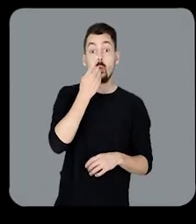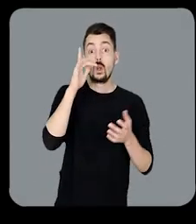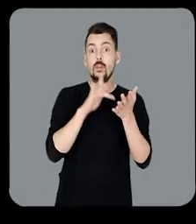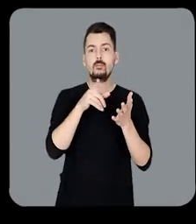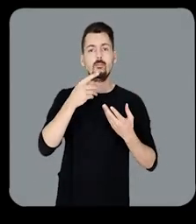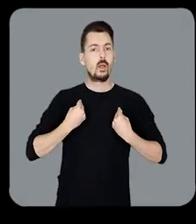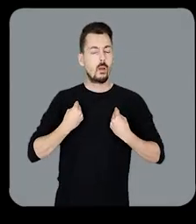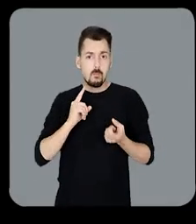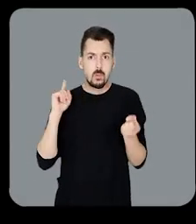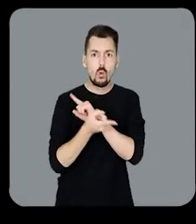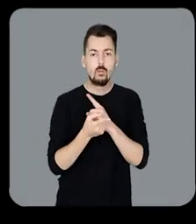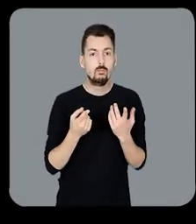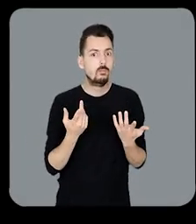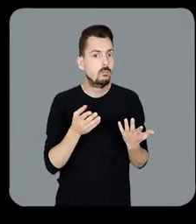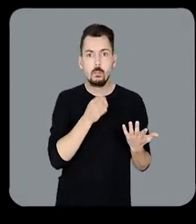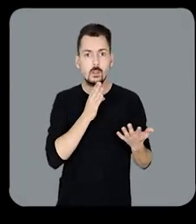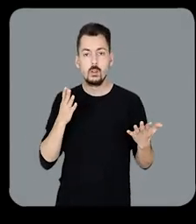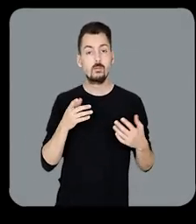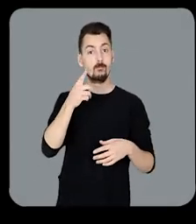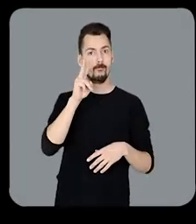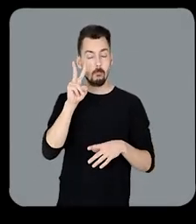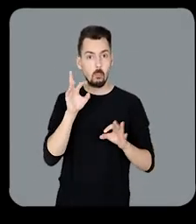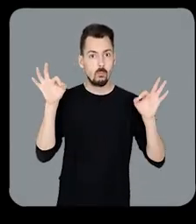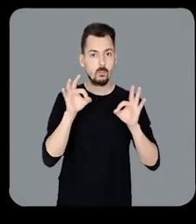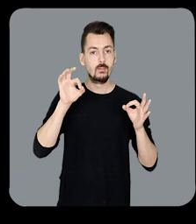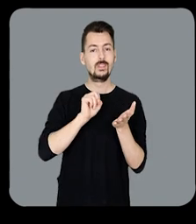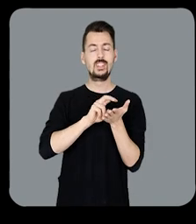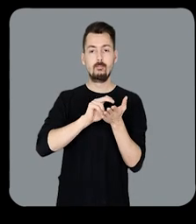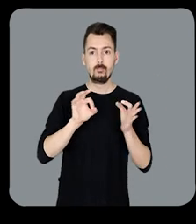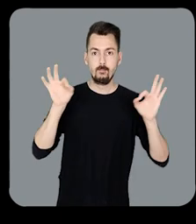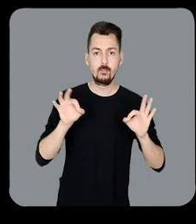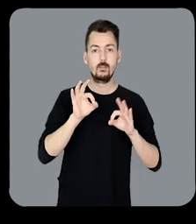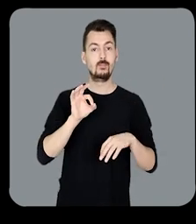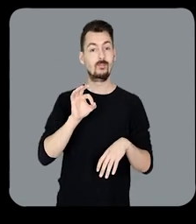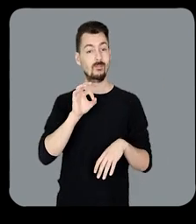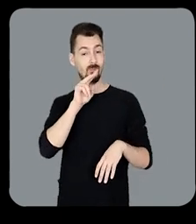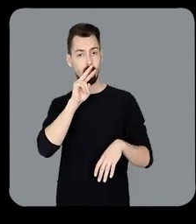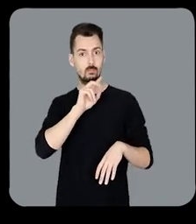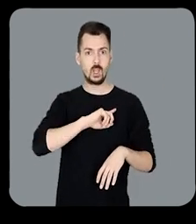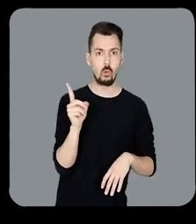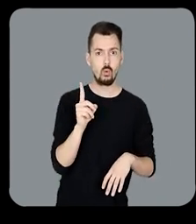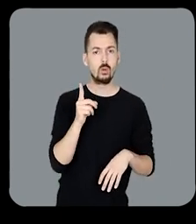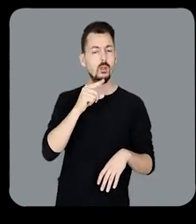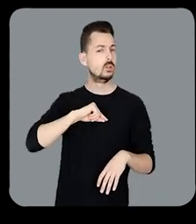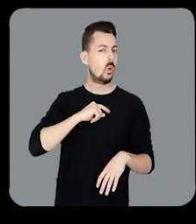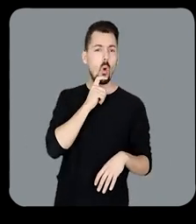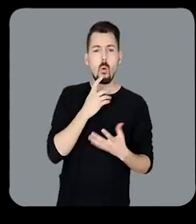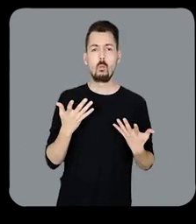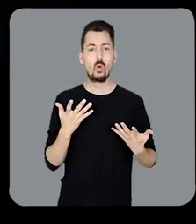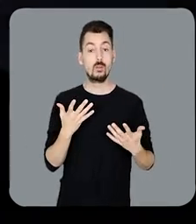¿Qué pasaría si todo tu mundo se quedara a oscuras? ¿Cómo te sentirías si un día no pudieras ver, caminar,